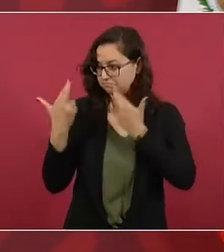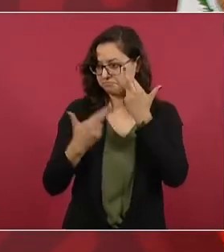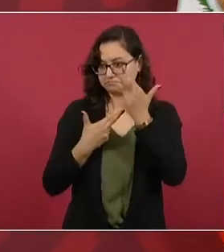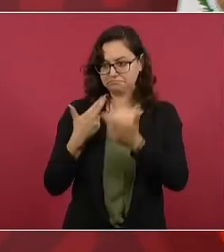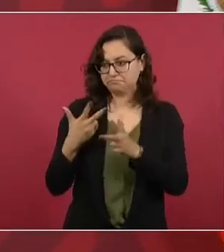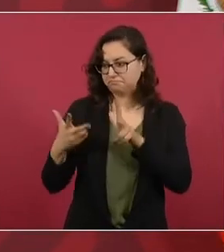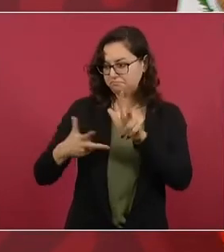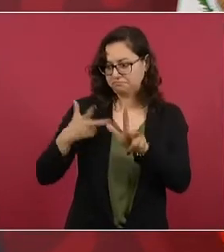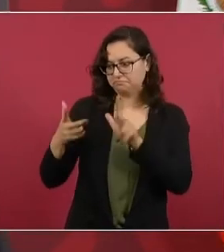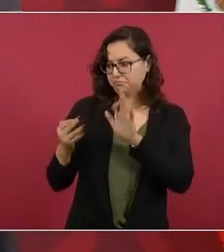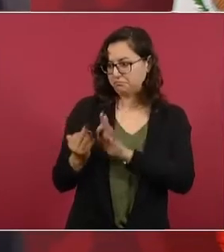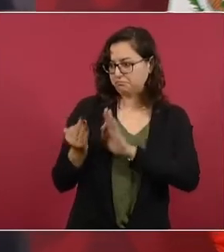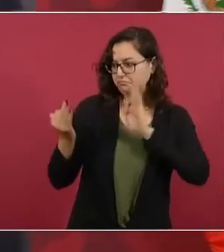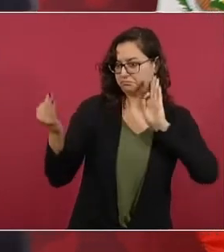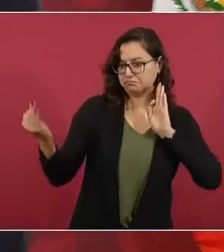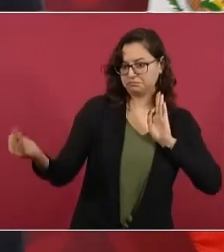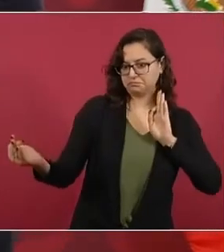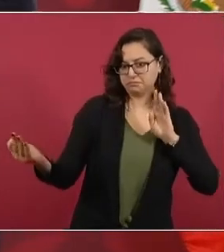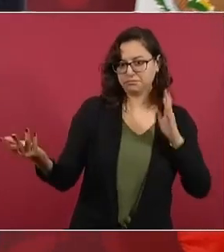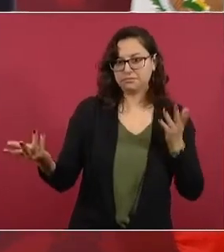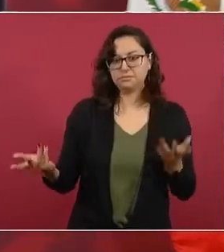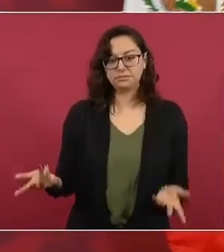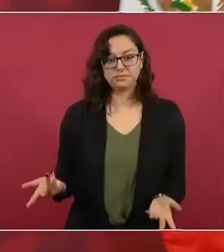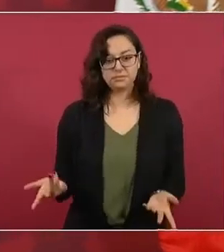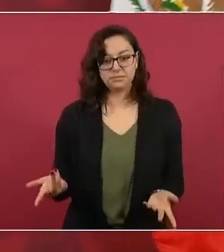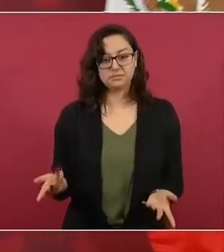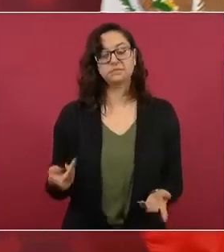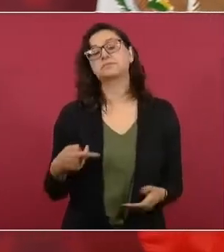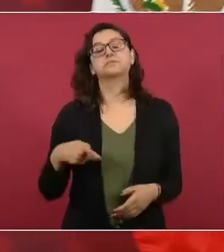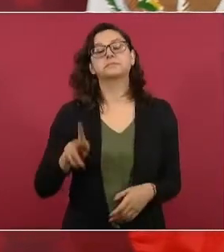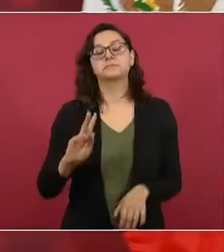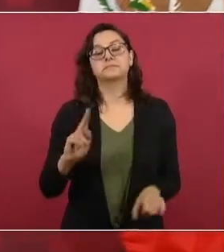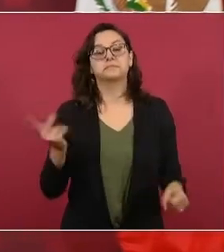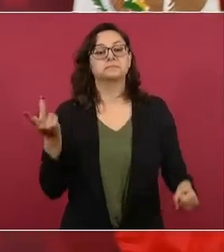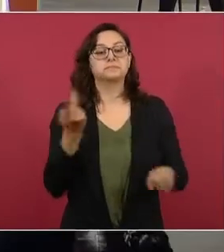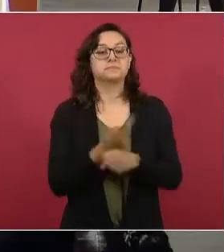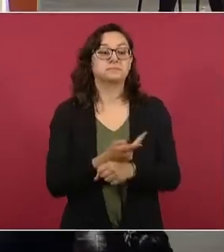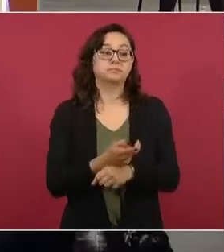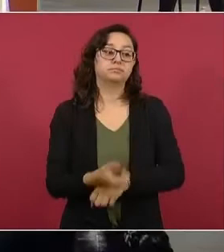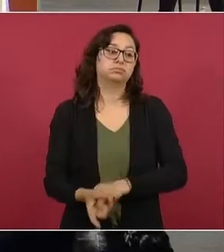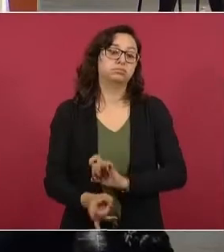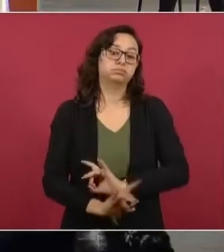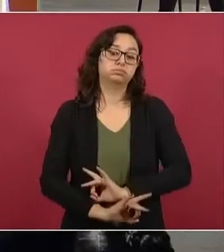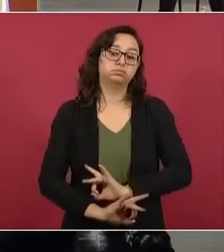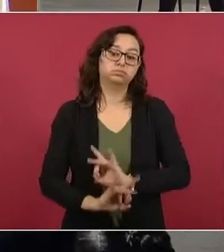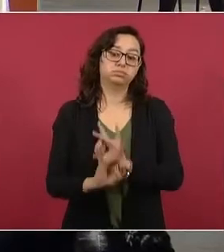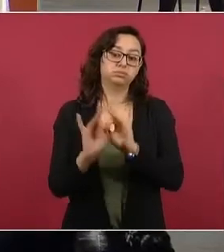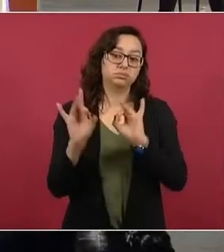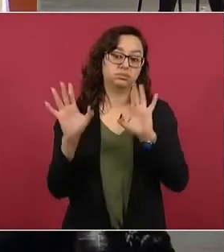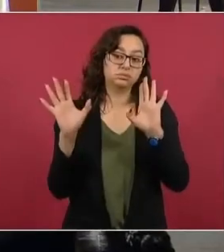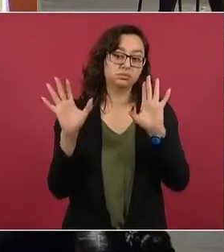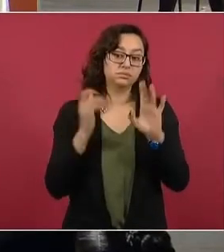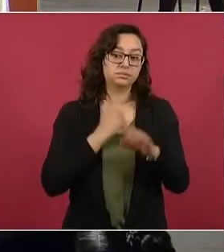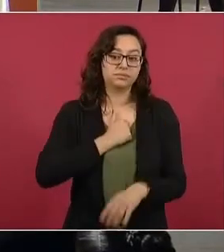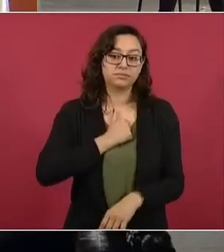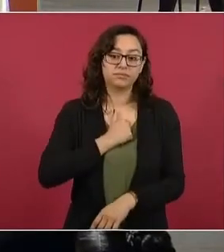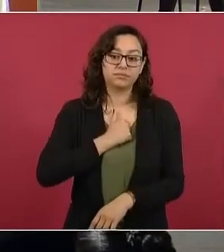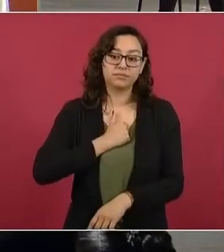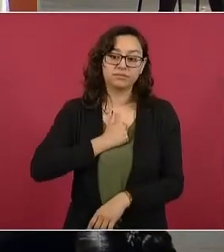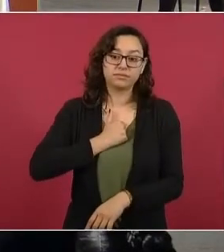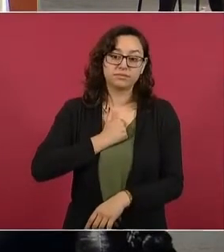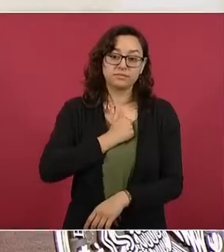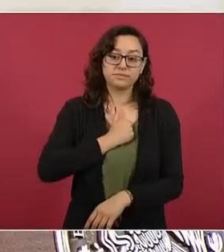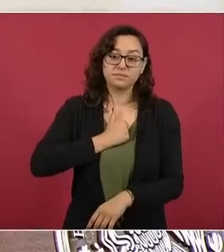Pero pues es lo que está sucediendo en el país, es la lucha de